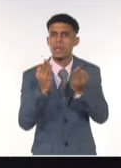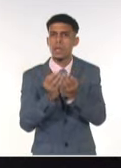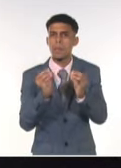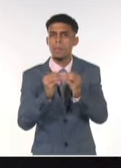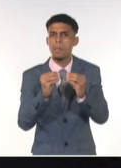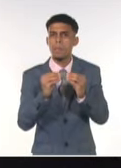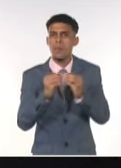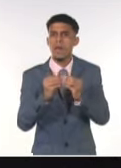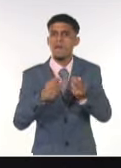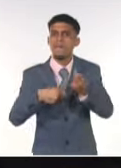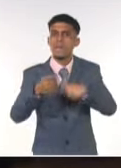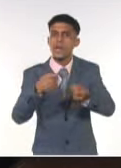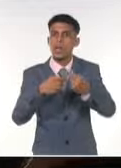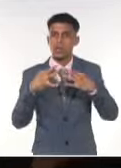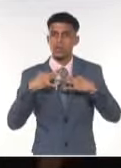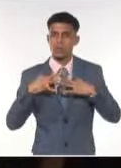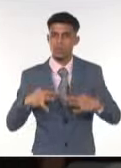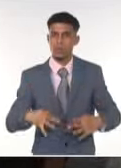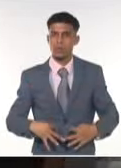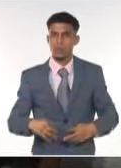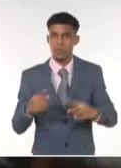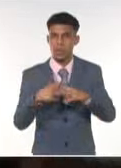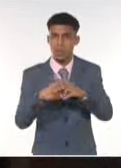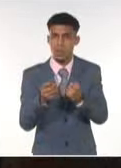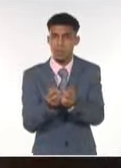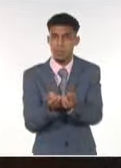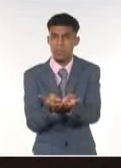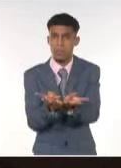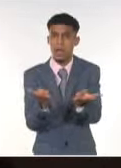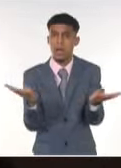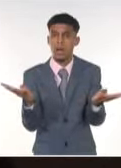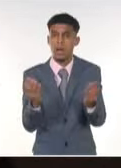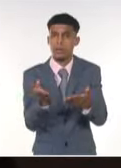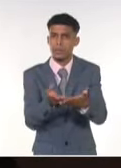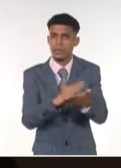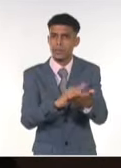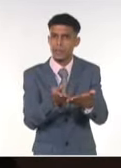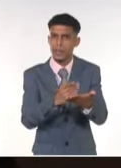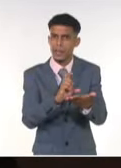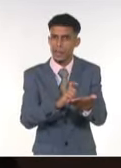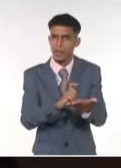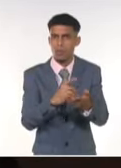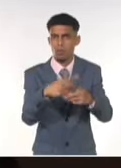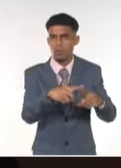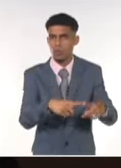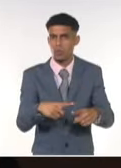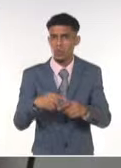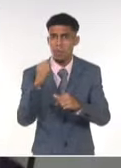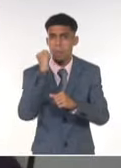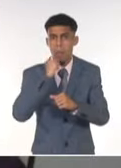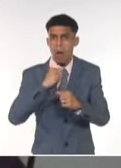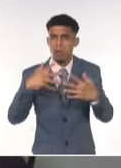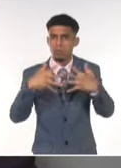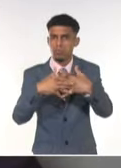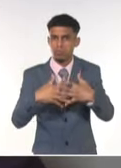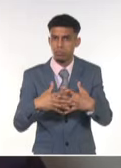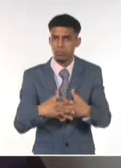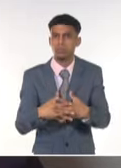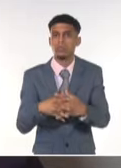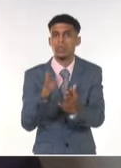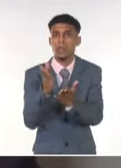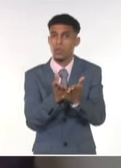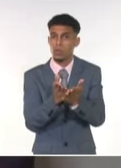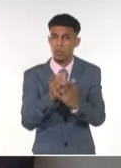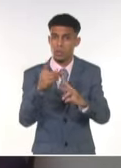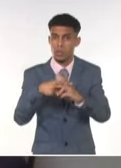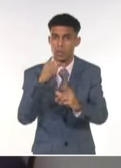la venta de uniformes y a la distribución de útiles escolares, así como al rescate del vínculo estudio-trabajo. A la vez que el